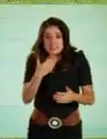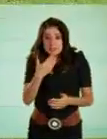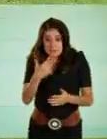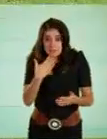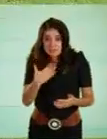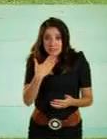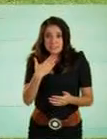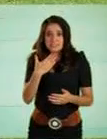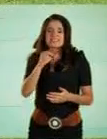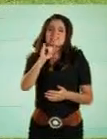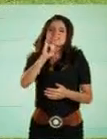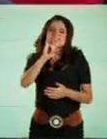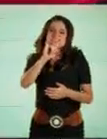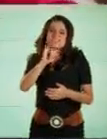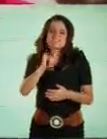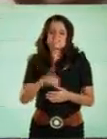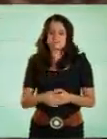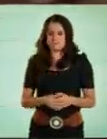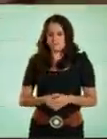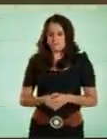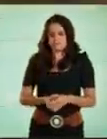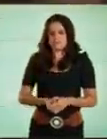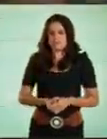¿Estás bien? ¿Está bien? Sí.